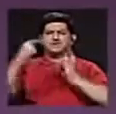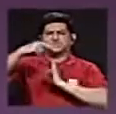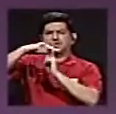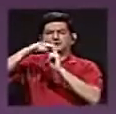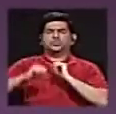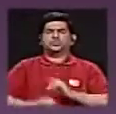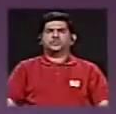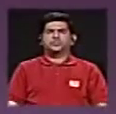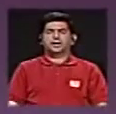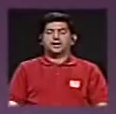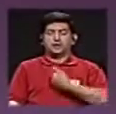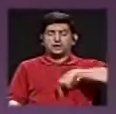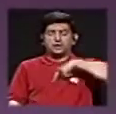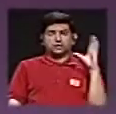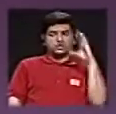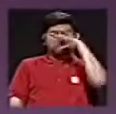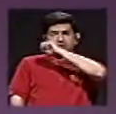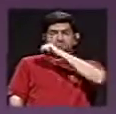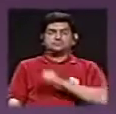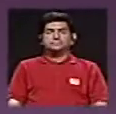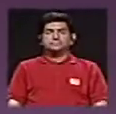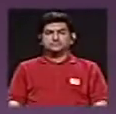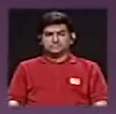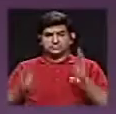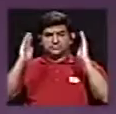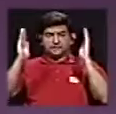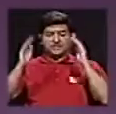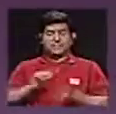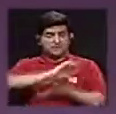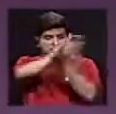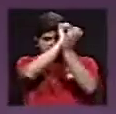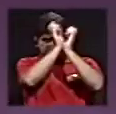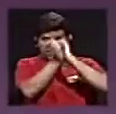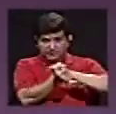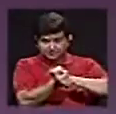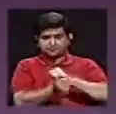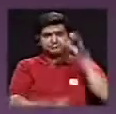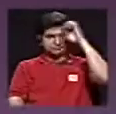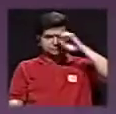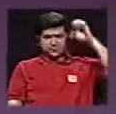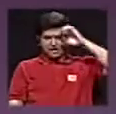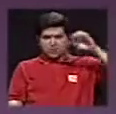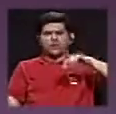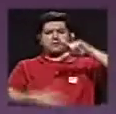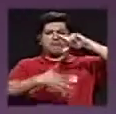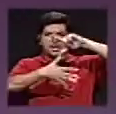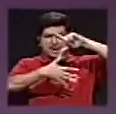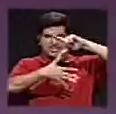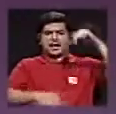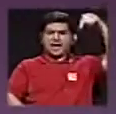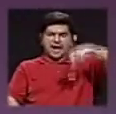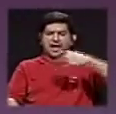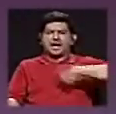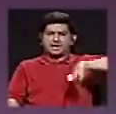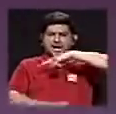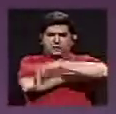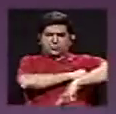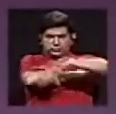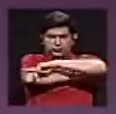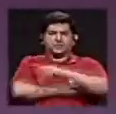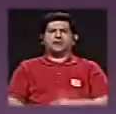que nos damos cuenta de cómo las grandes transformaciones en europa en américa latina y aquí en nuestro país